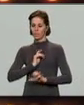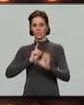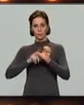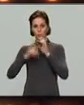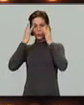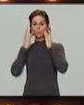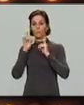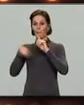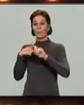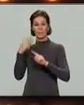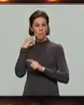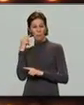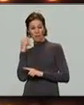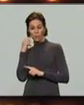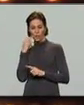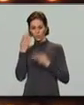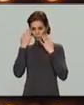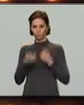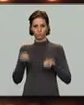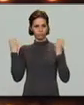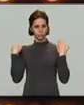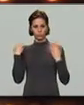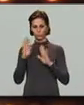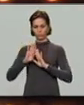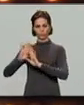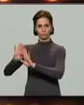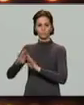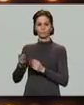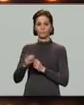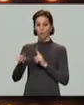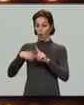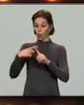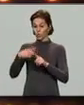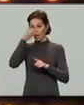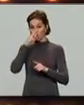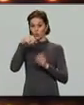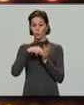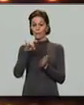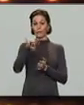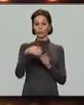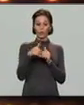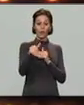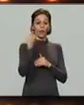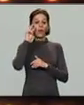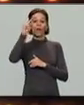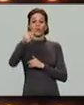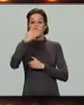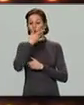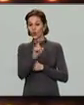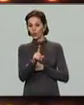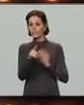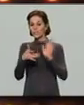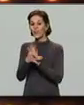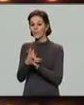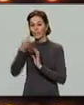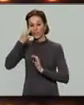extremeños y venciendo con ello todos nuestros miedos, conscientes de que lo que no conocemos de